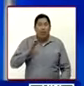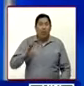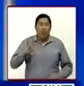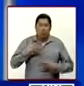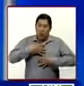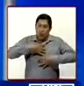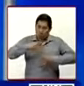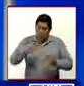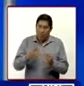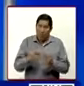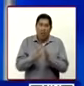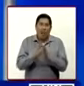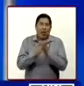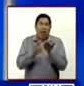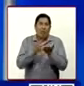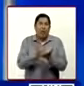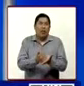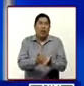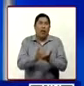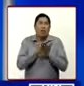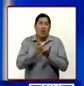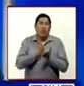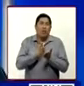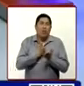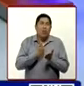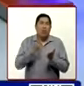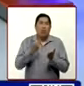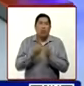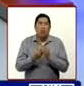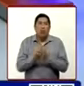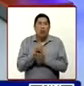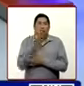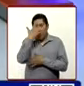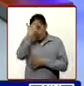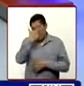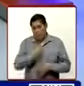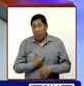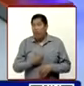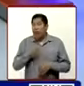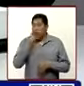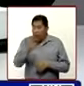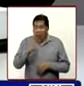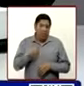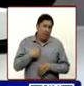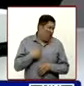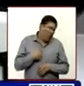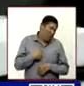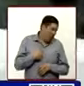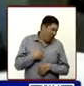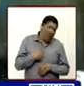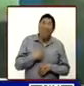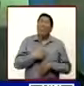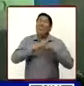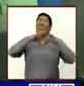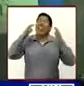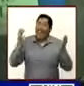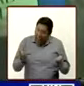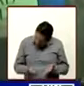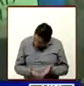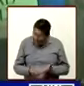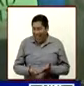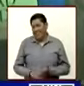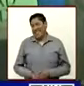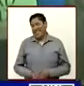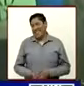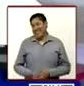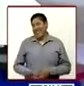los libros de autoayuda, de crecimiento personal. Tal vez para ti, para mí no. En general te digo que pega muy,